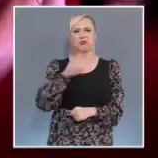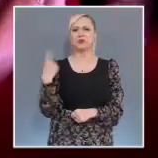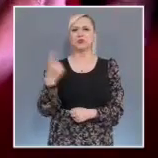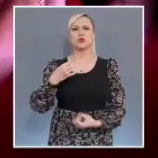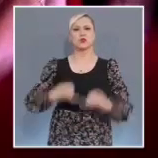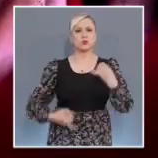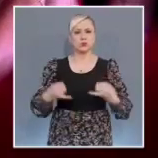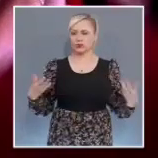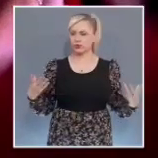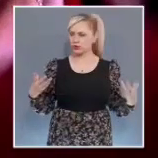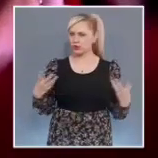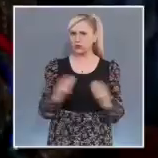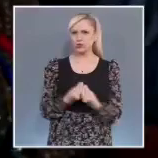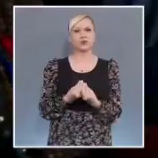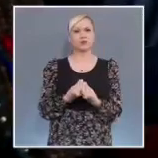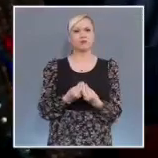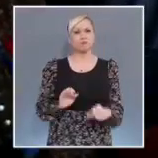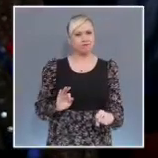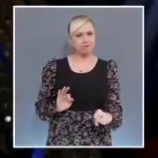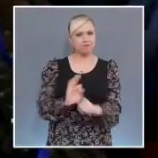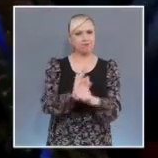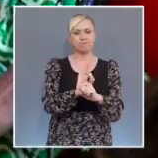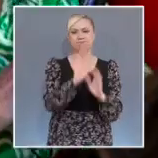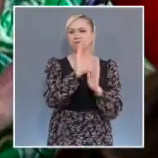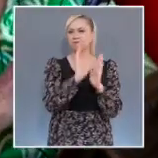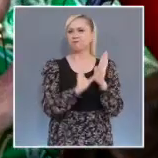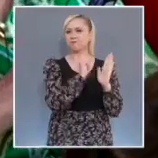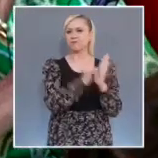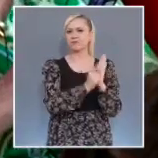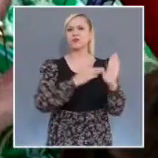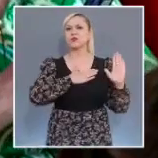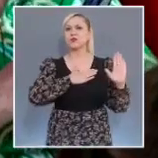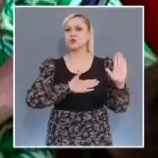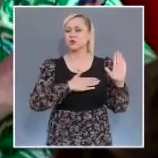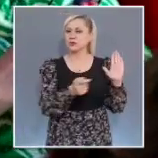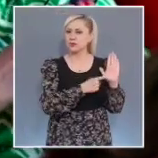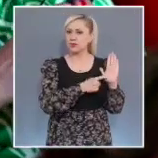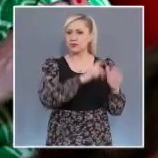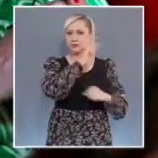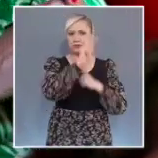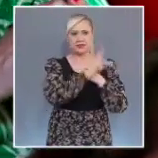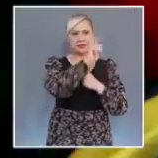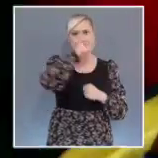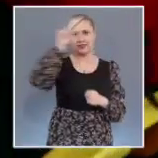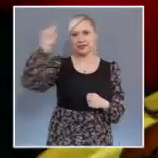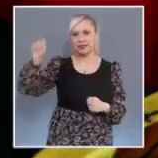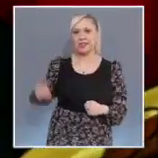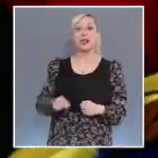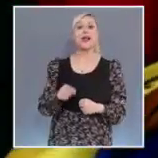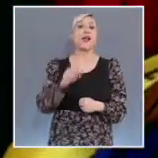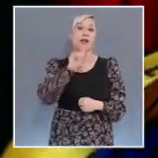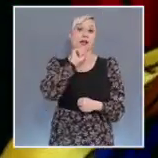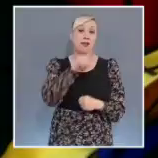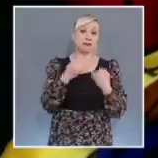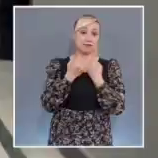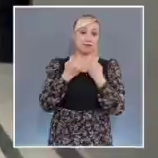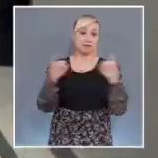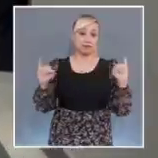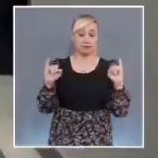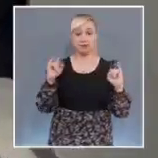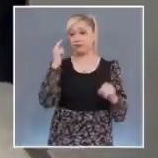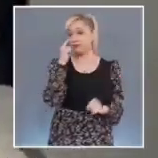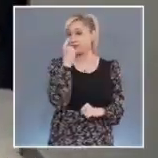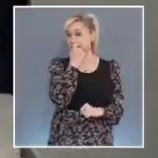para defender la constitucionalidad democrática en nuestros países, así como la independencia y autonomía judicial